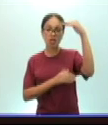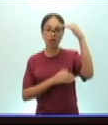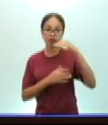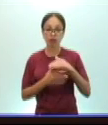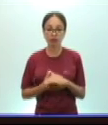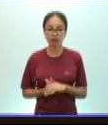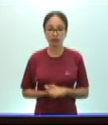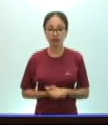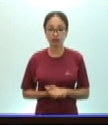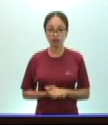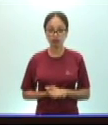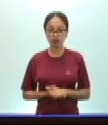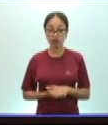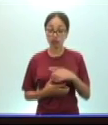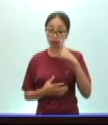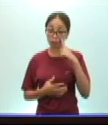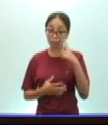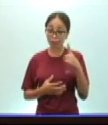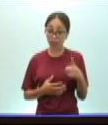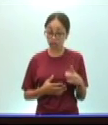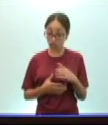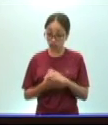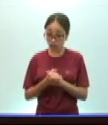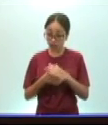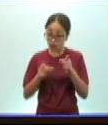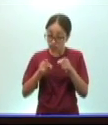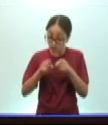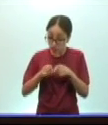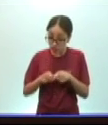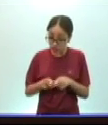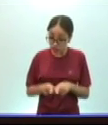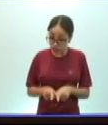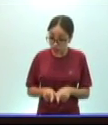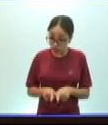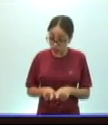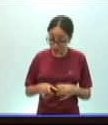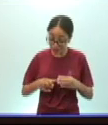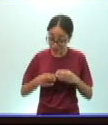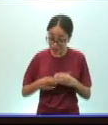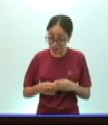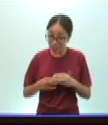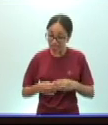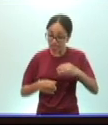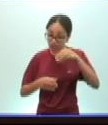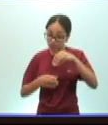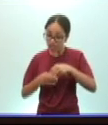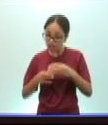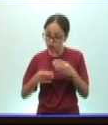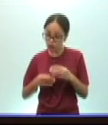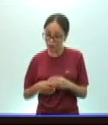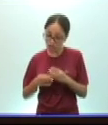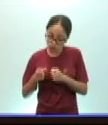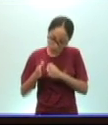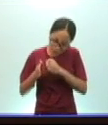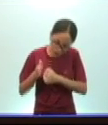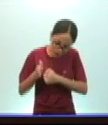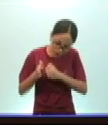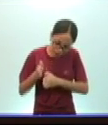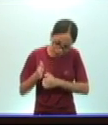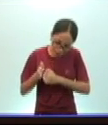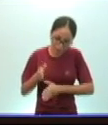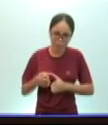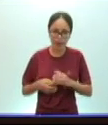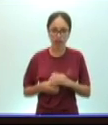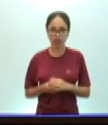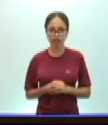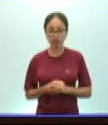bisel, el vástago del embudo y el bisel debe quedar pegado a la pared del vaso de precipitado donde vamos a